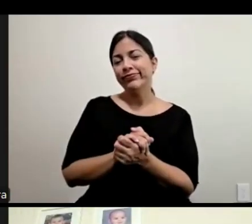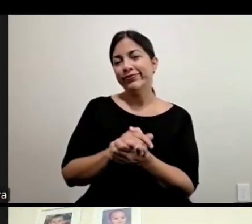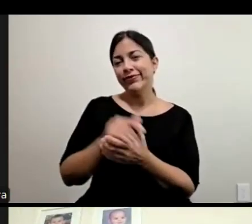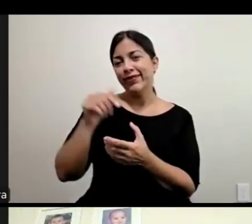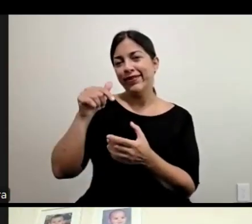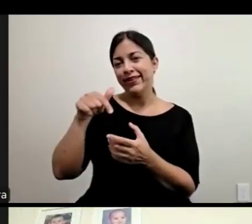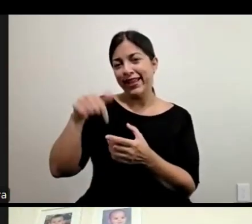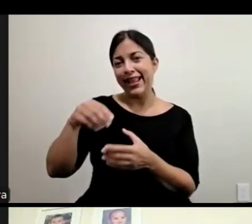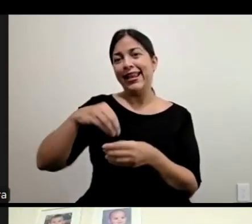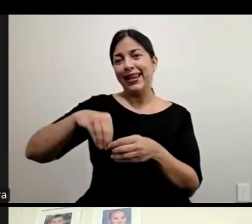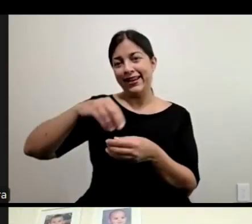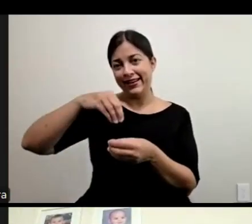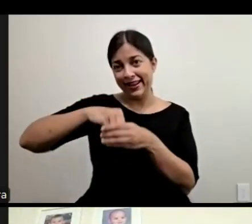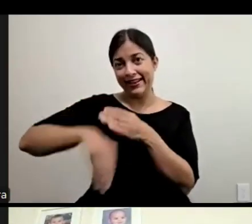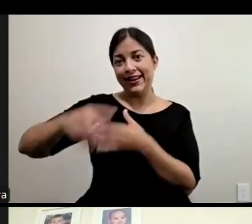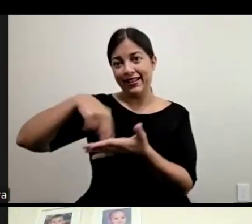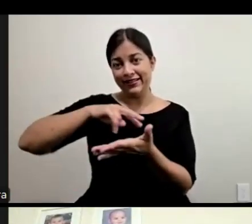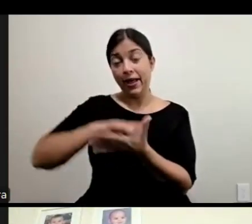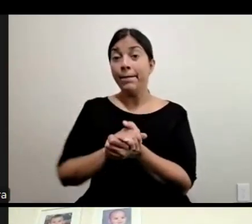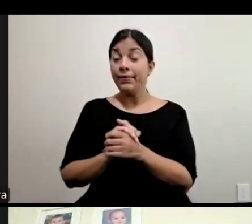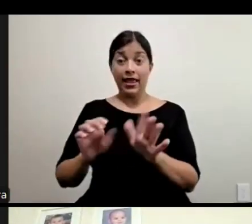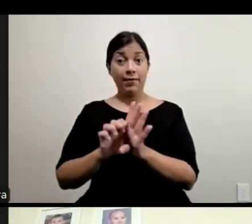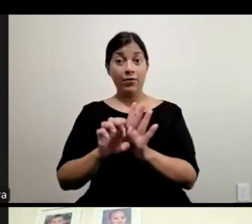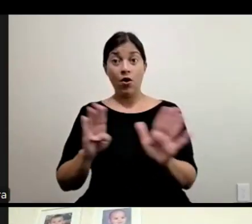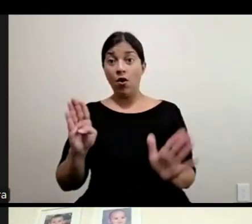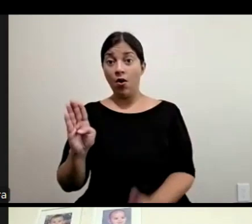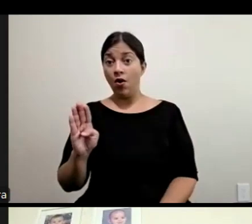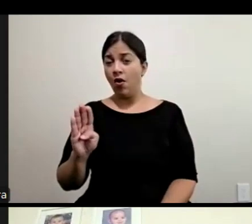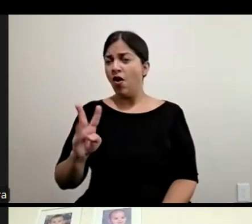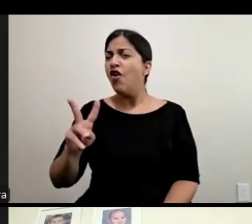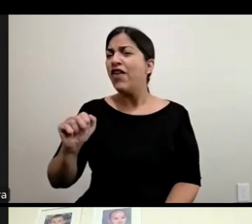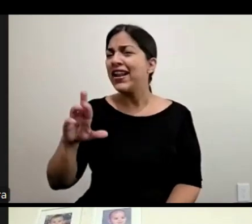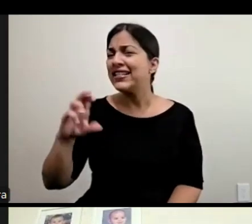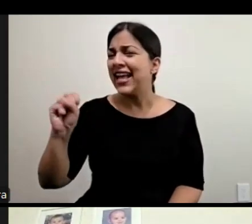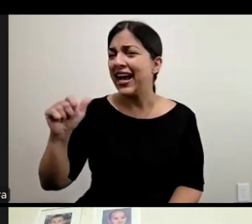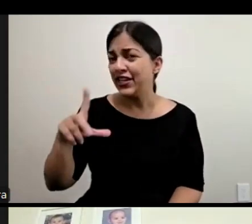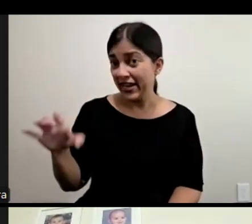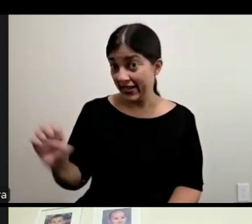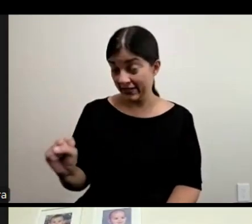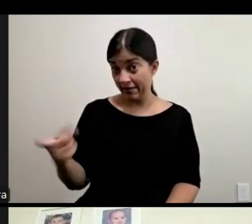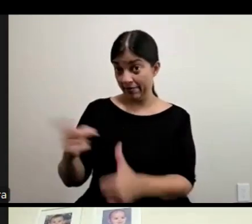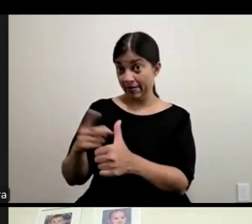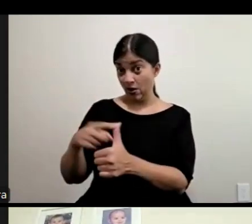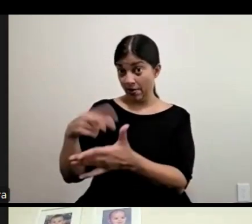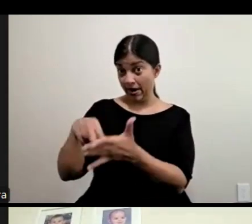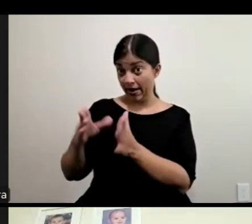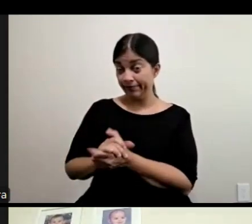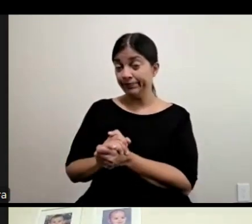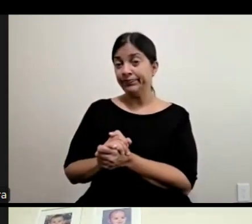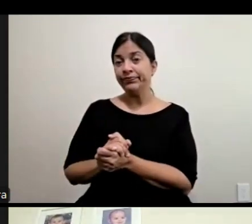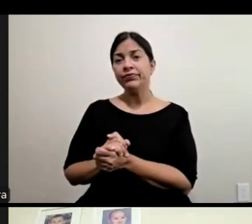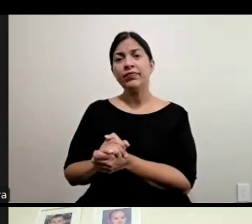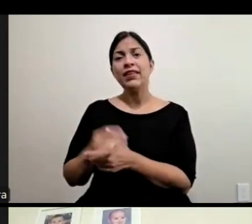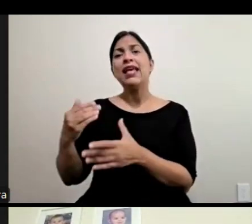en Versalles, pues, cuando sea el baile del rey, el rey era el primero que bailaba, ¿no? Una courante, y después